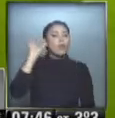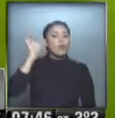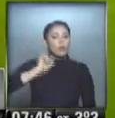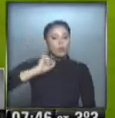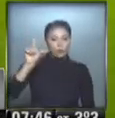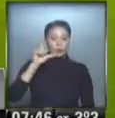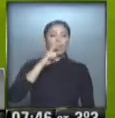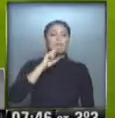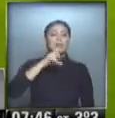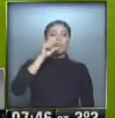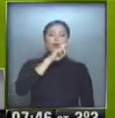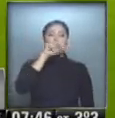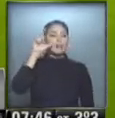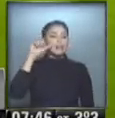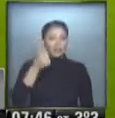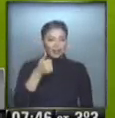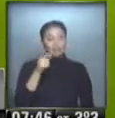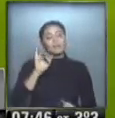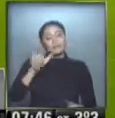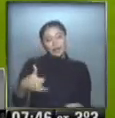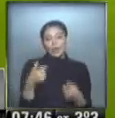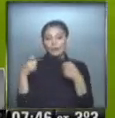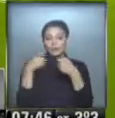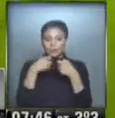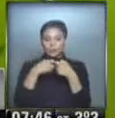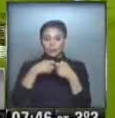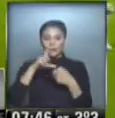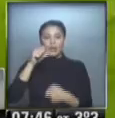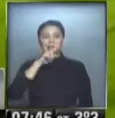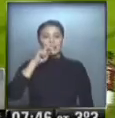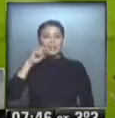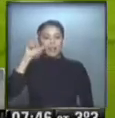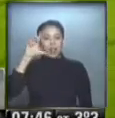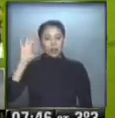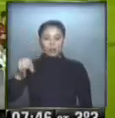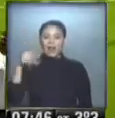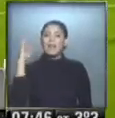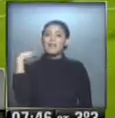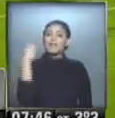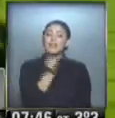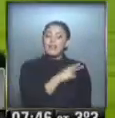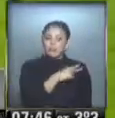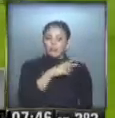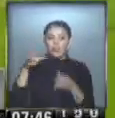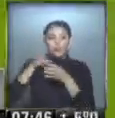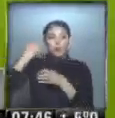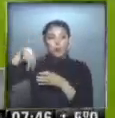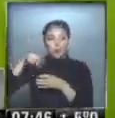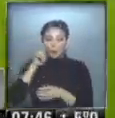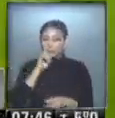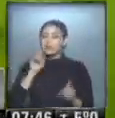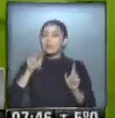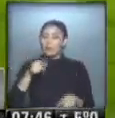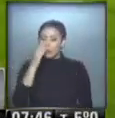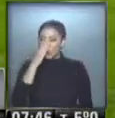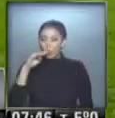Eric Correa, en complicidad, claro está, con Oscar Carniello, el defensor de Colón de Santa Fe, que va a estar tocando la